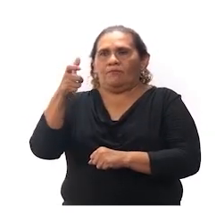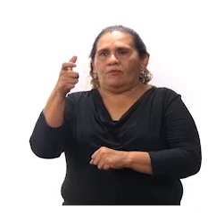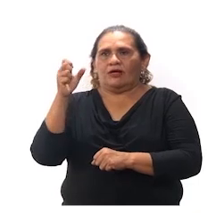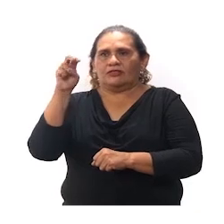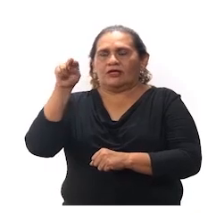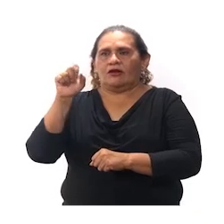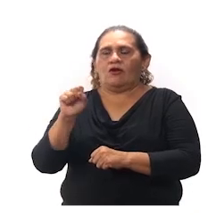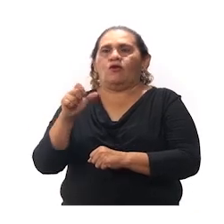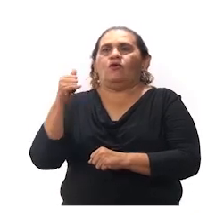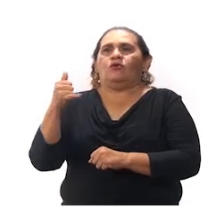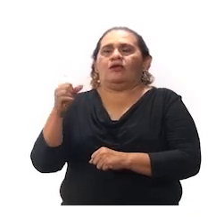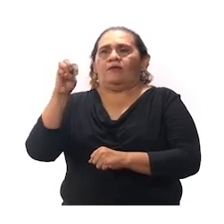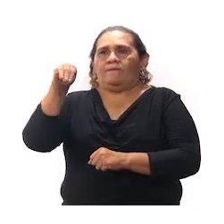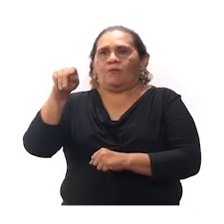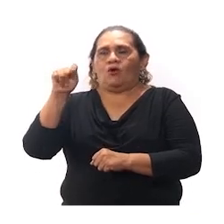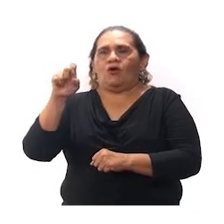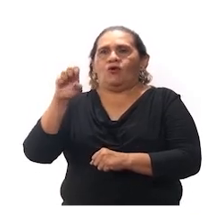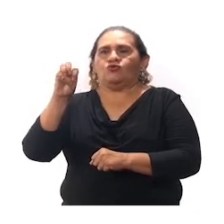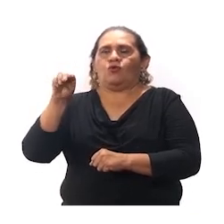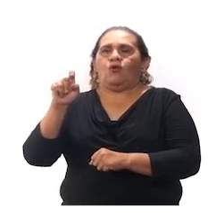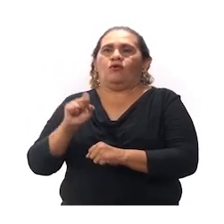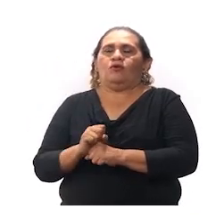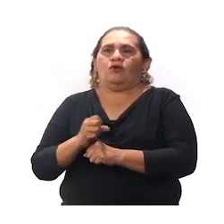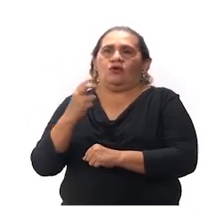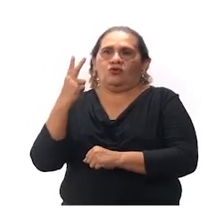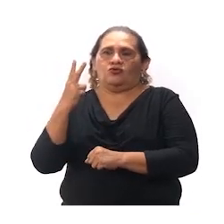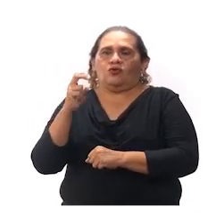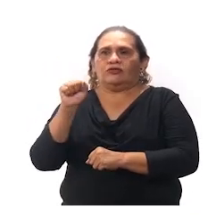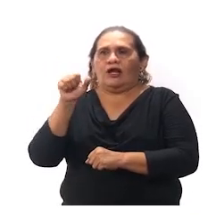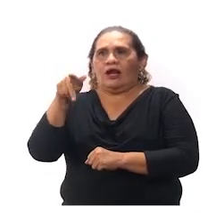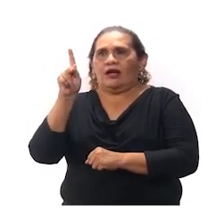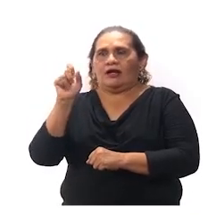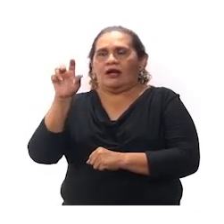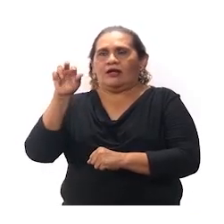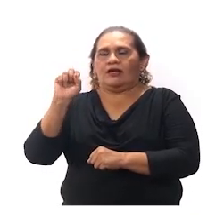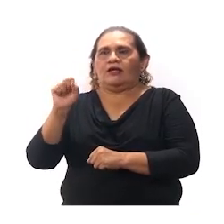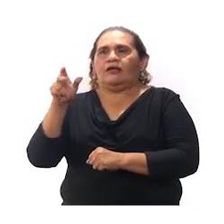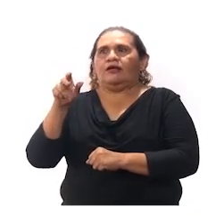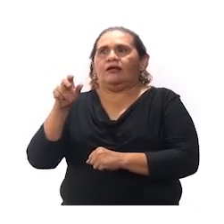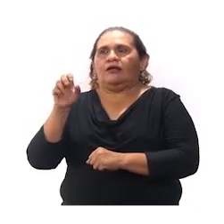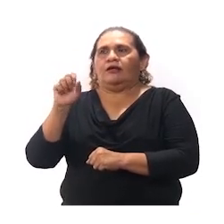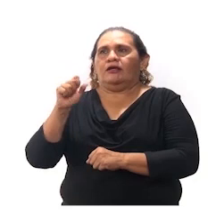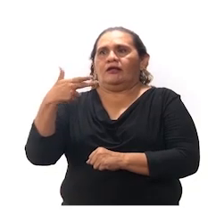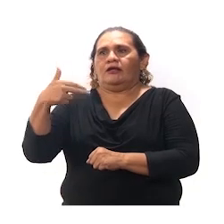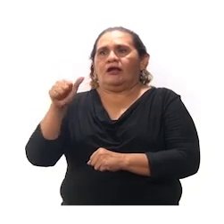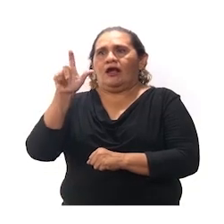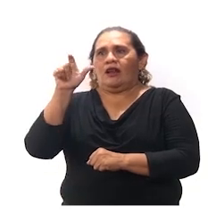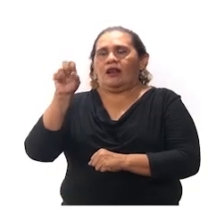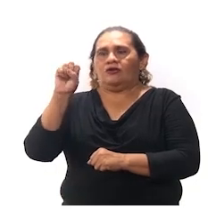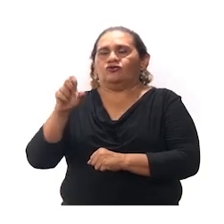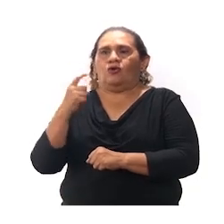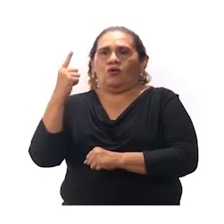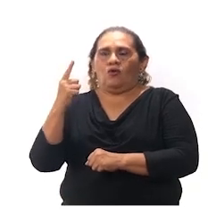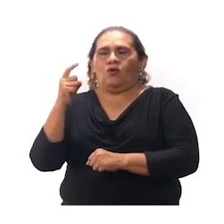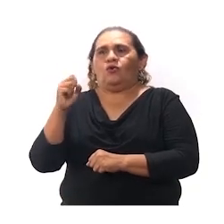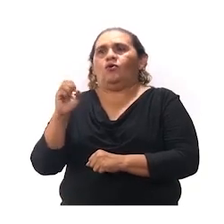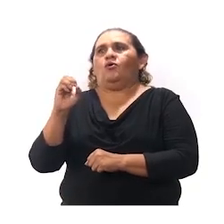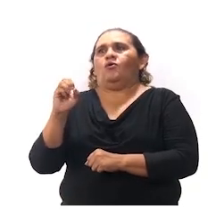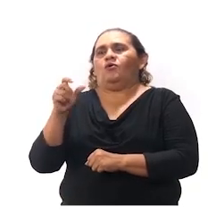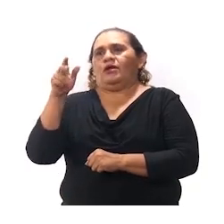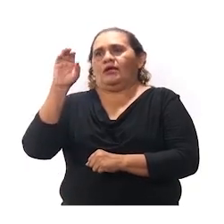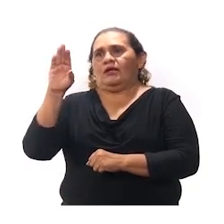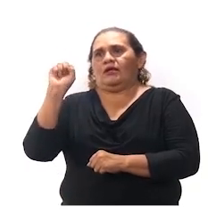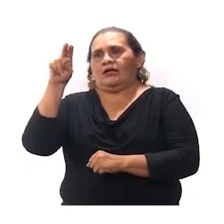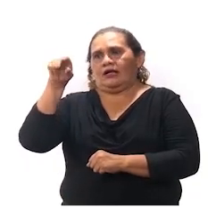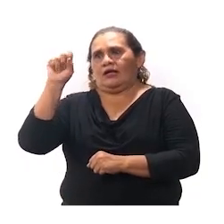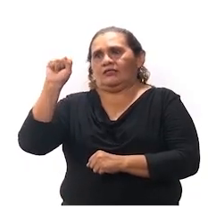Motul, 3 en Oxcuscap y Tecash, 2 en Acanqué, Chancom y Jalachó, 1 en Canzacap,